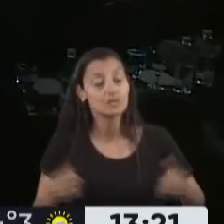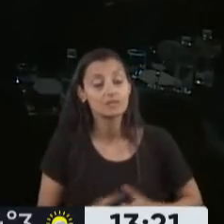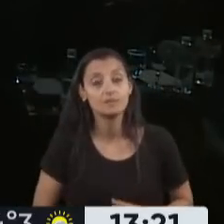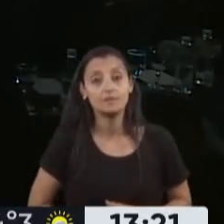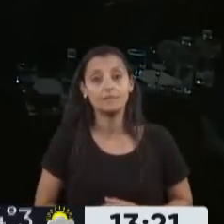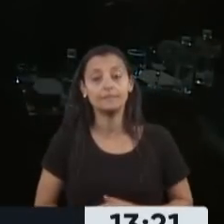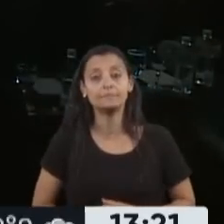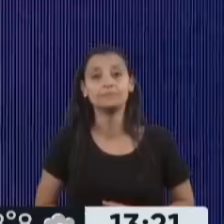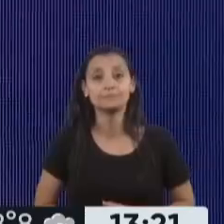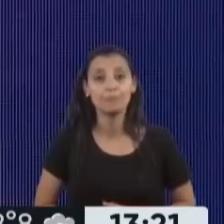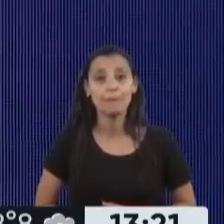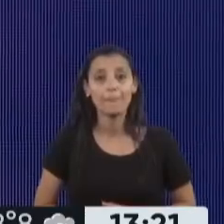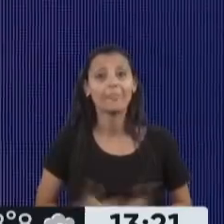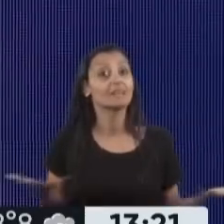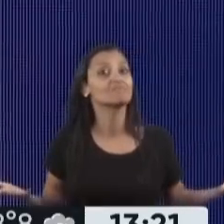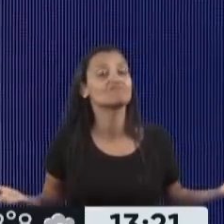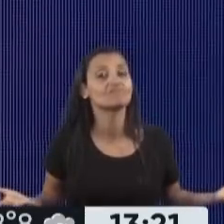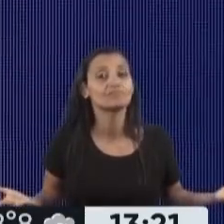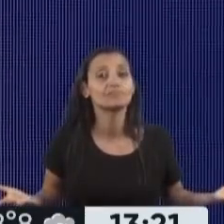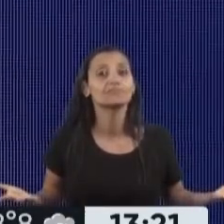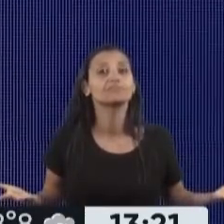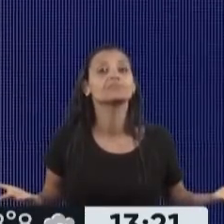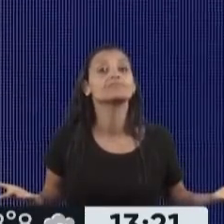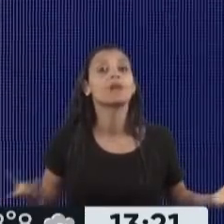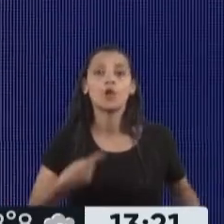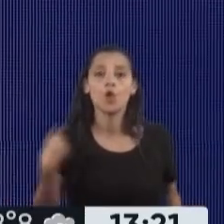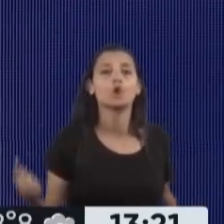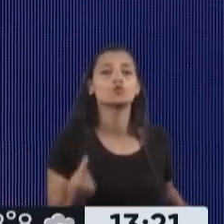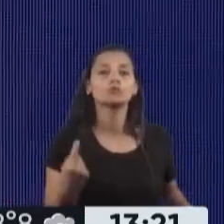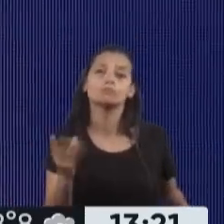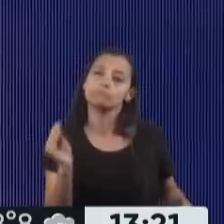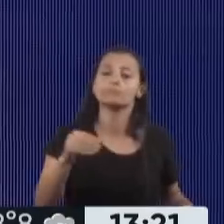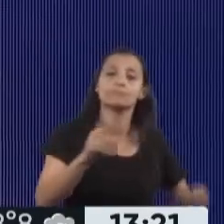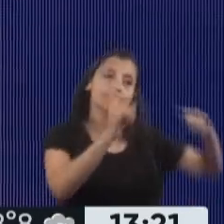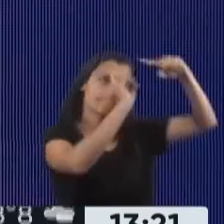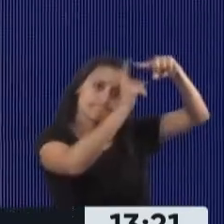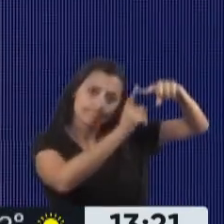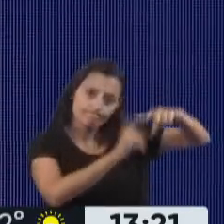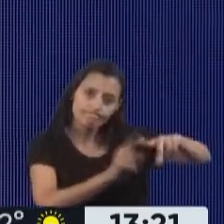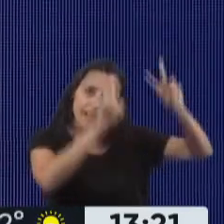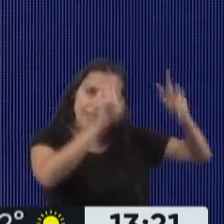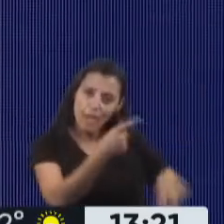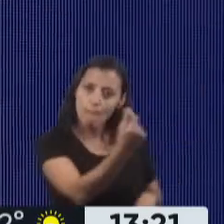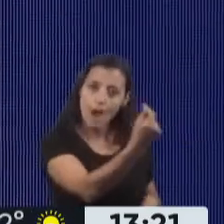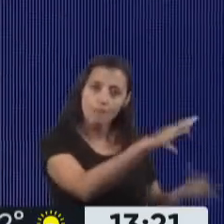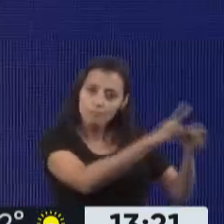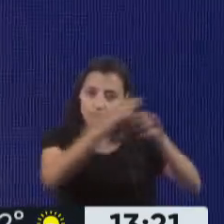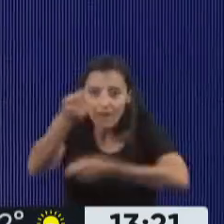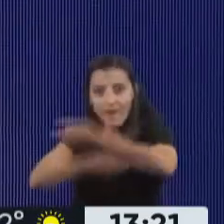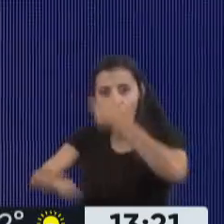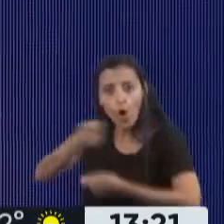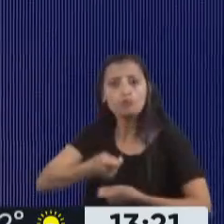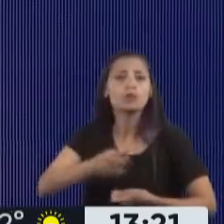Entonces, el hecho de incorporar la ecuación económica financiera de un negocio hace que cada